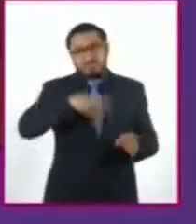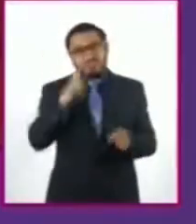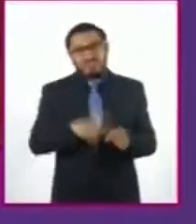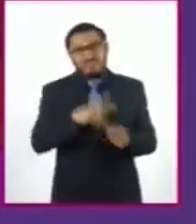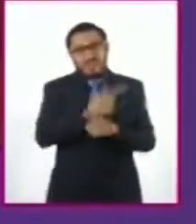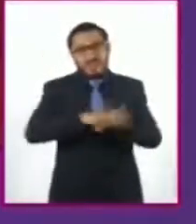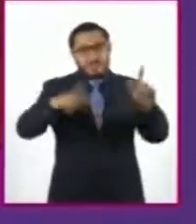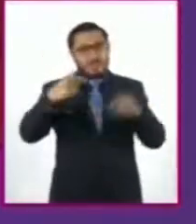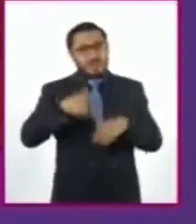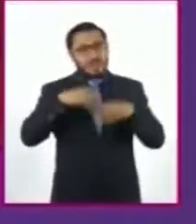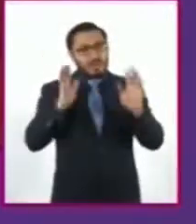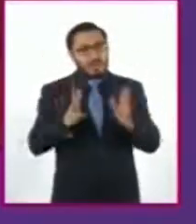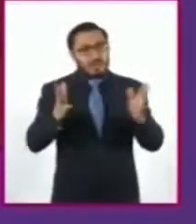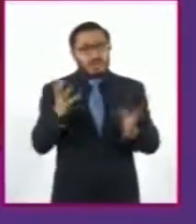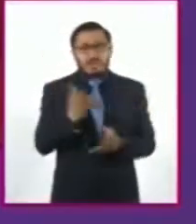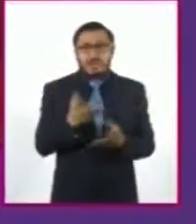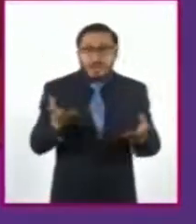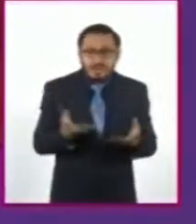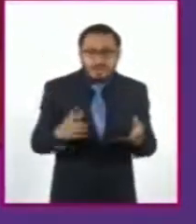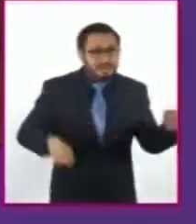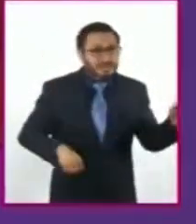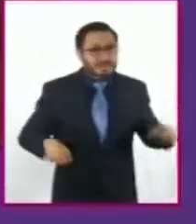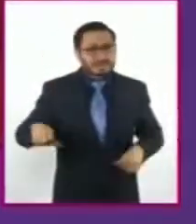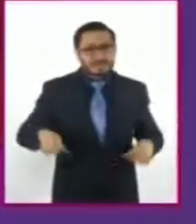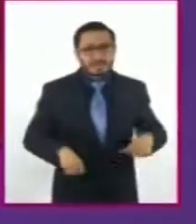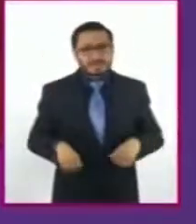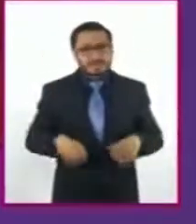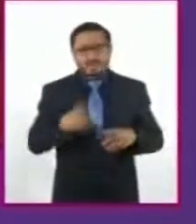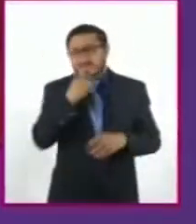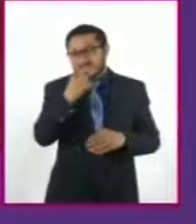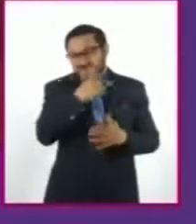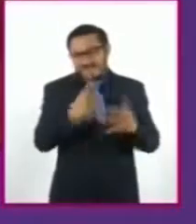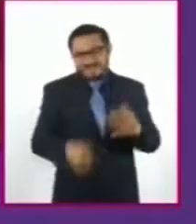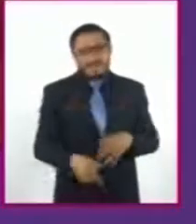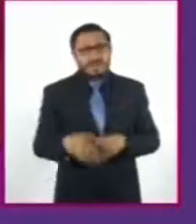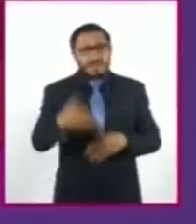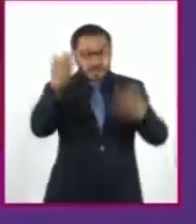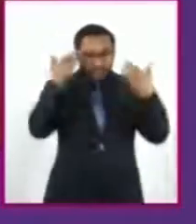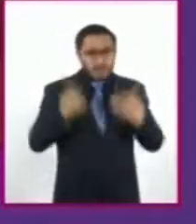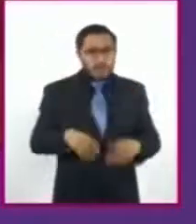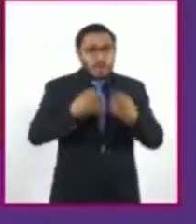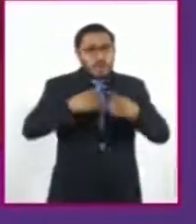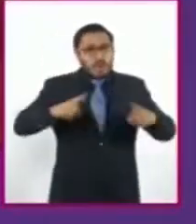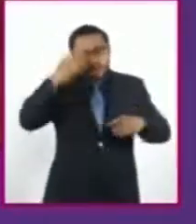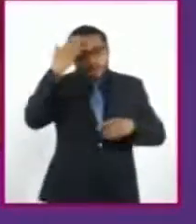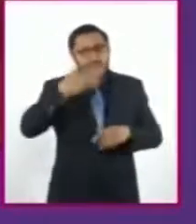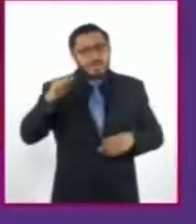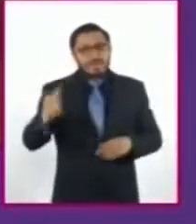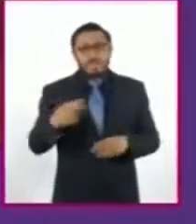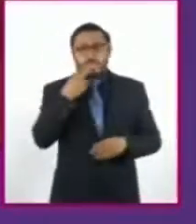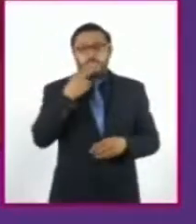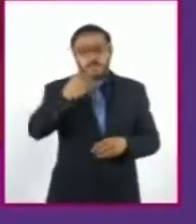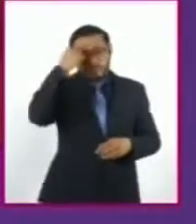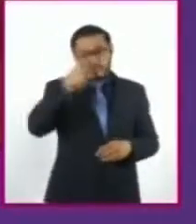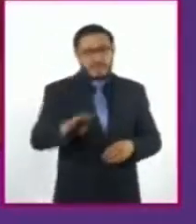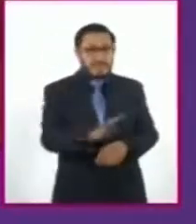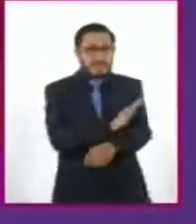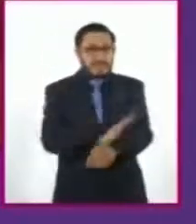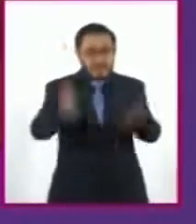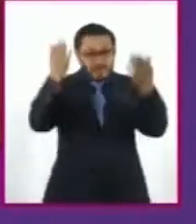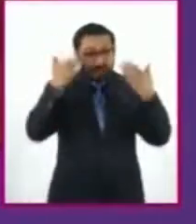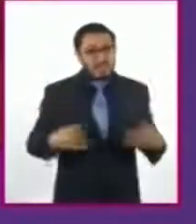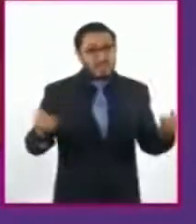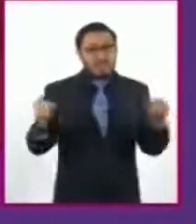lo ya mencionado, mi potencial está en juego. Todas esas habilidades y capacidades las empleo para tener experiencias satisfactorias, tanto como para mí, como